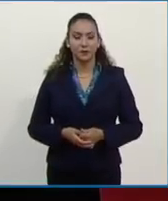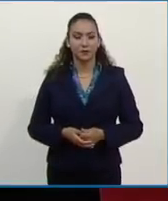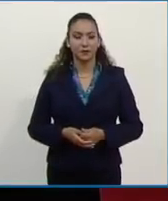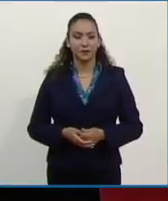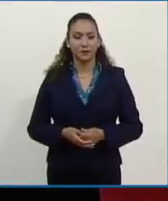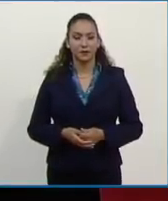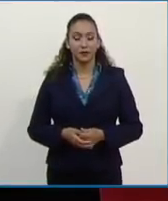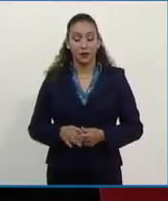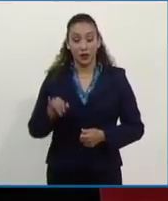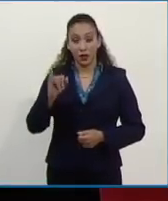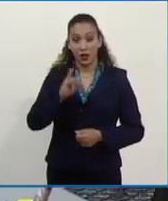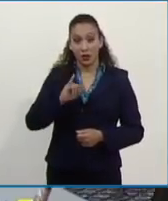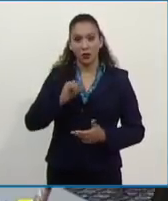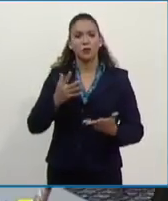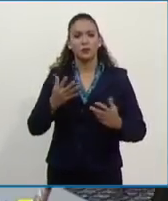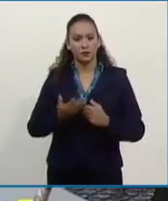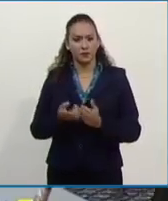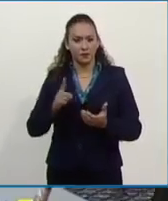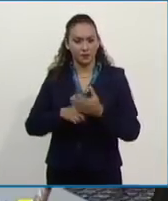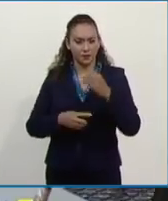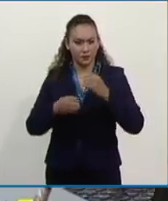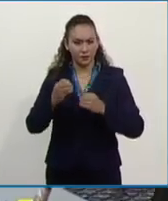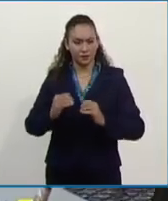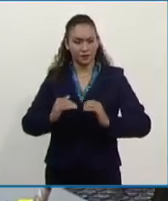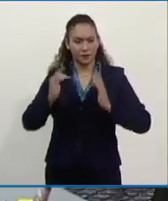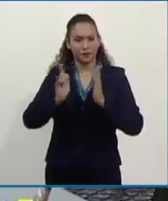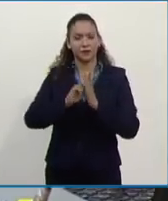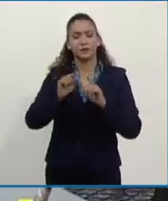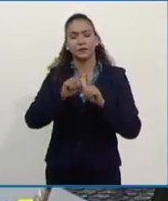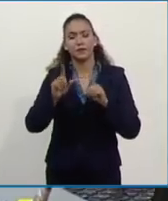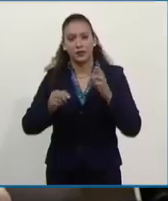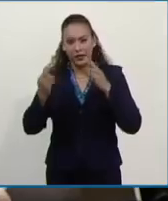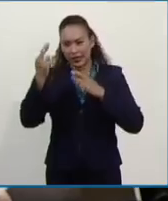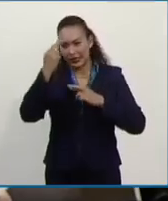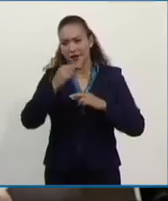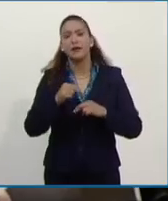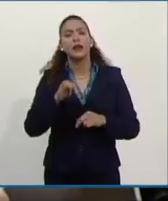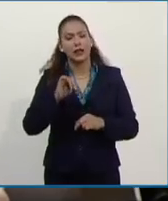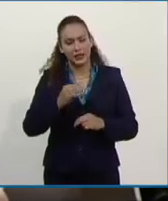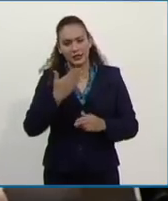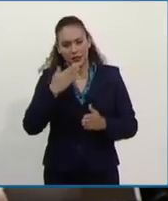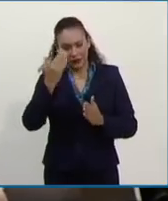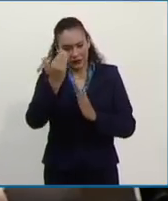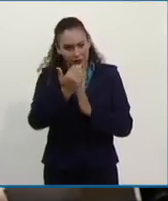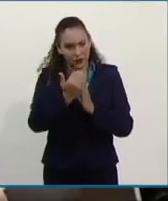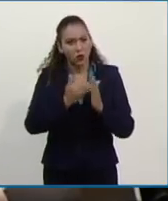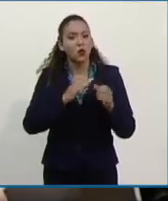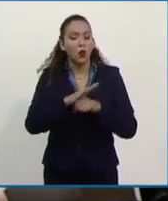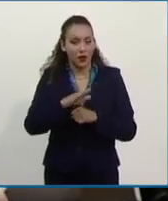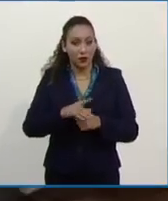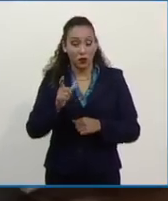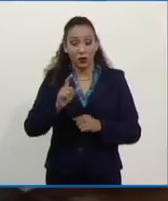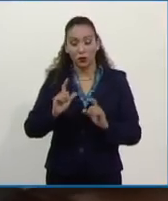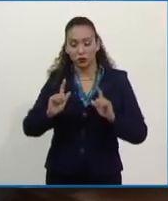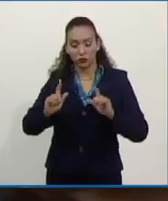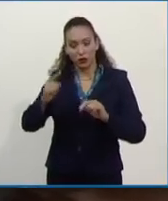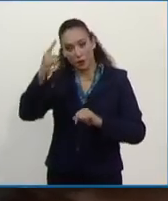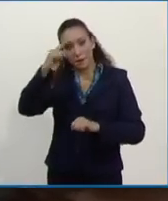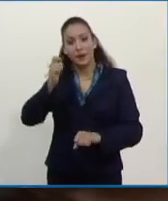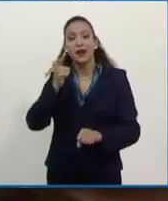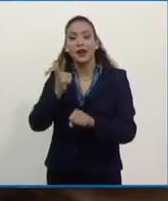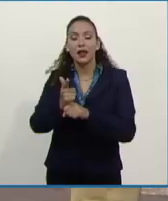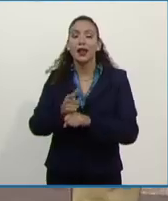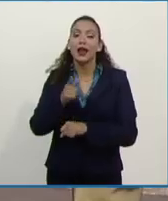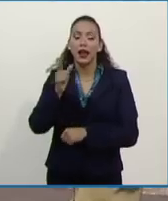El jueves, el Pleno de la Corte declaró válidos lineamientos sobre los elementos que identifican a los vehículos de la Policía de la Ciudad de